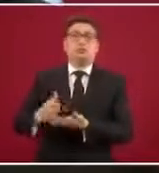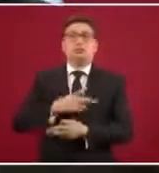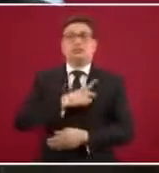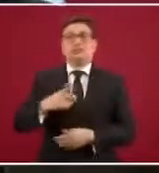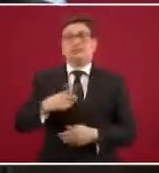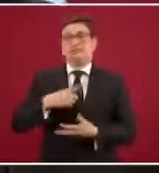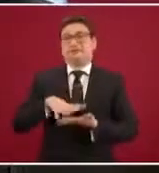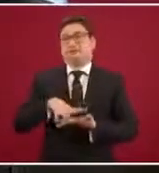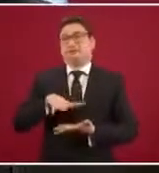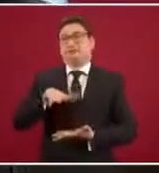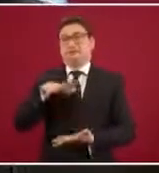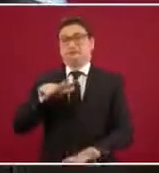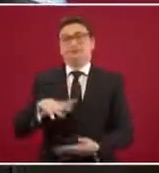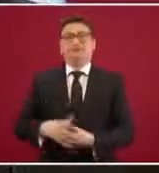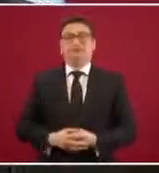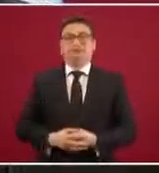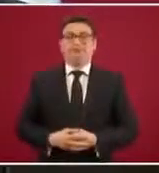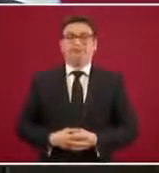deuda.